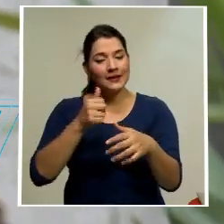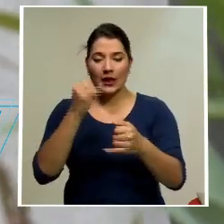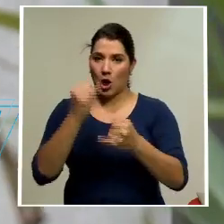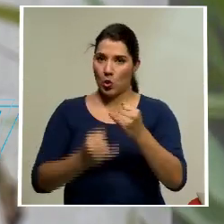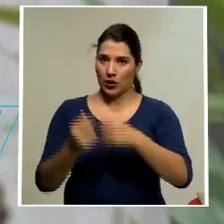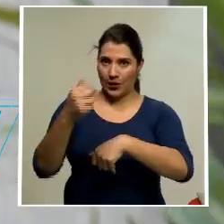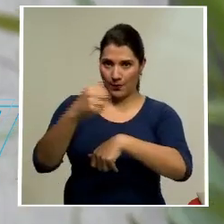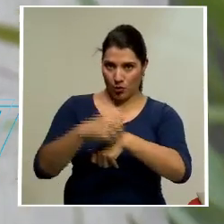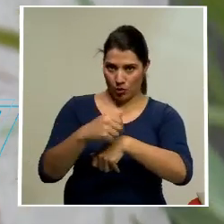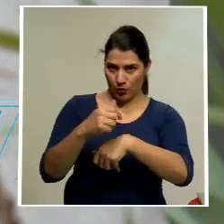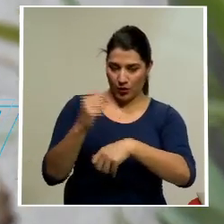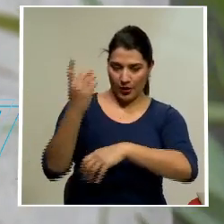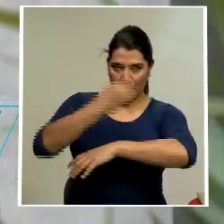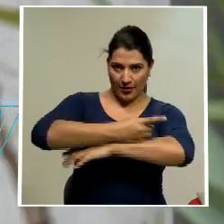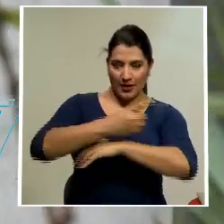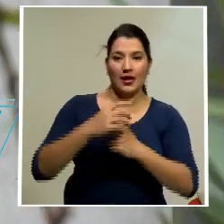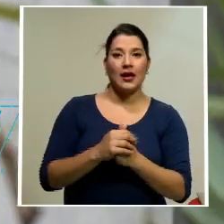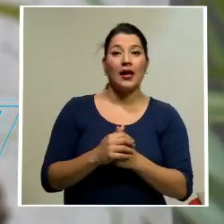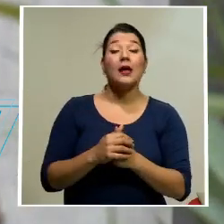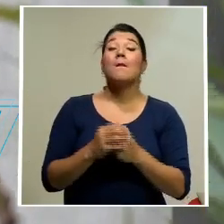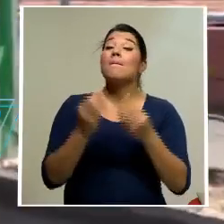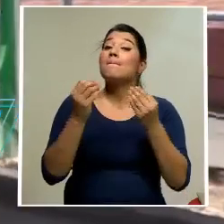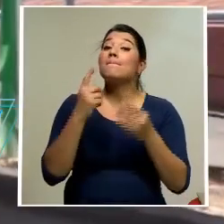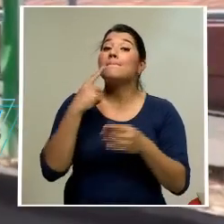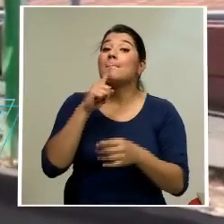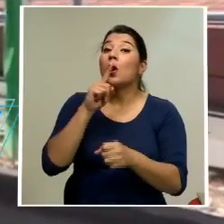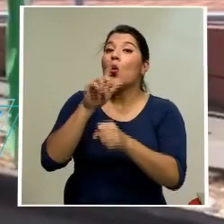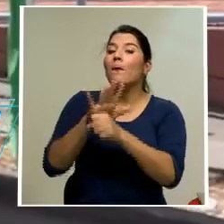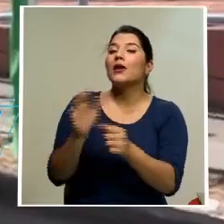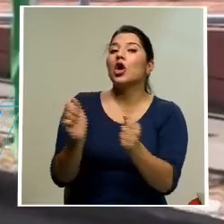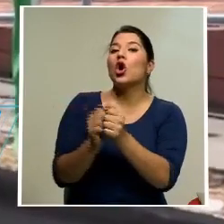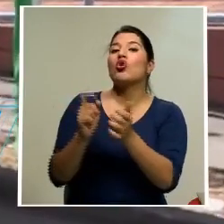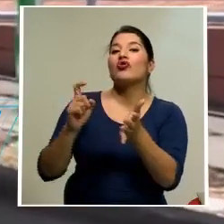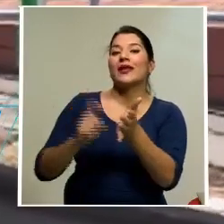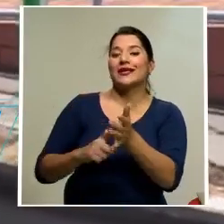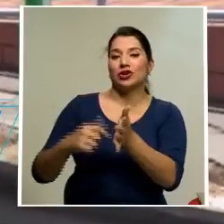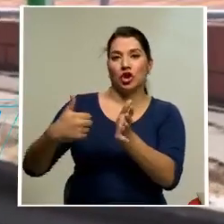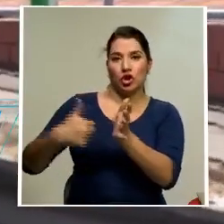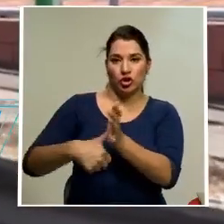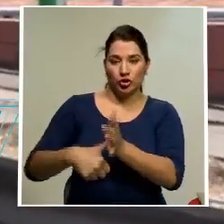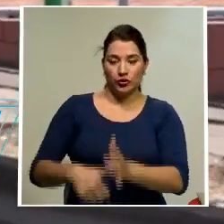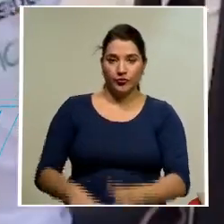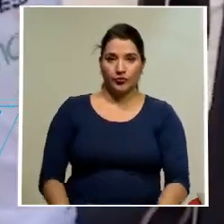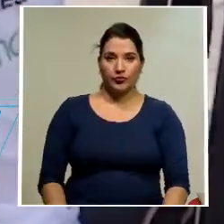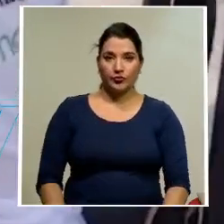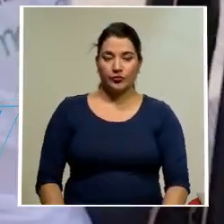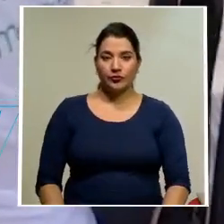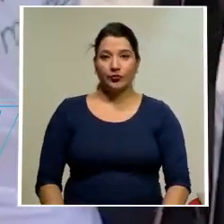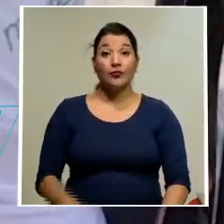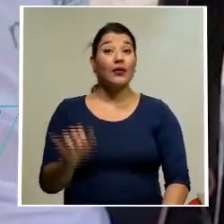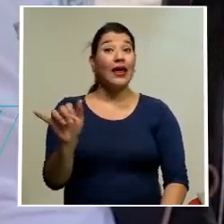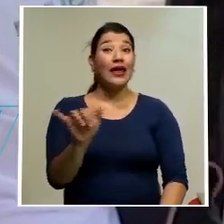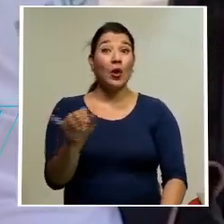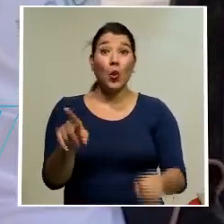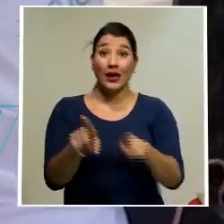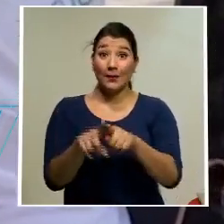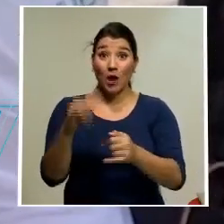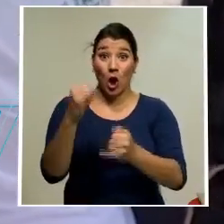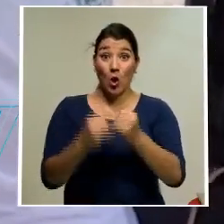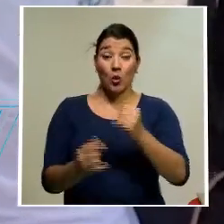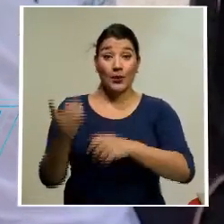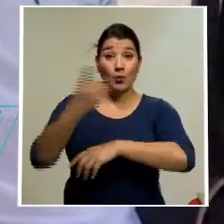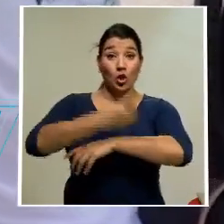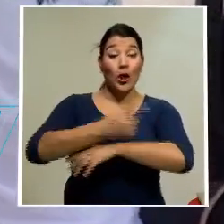para su inscripción ante la Dirección General del Registro Electoral y financiamiento de partidos políticos. Igualmente será el último día